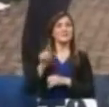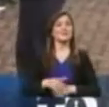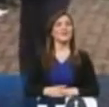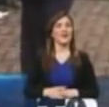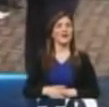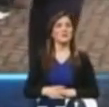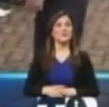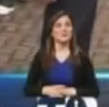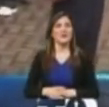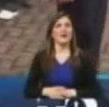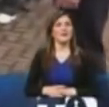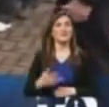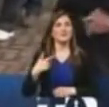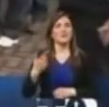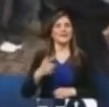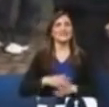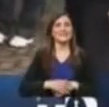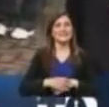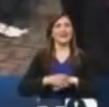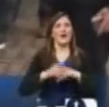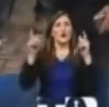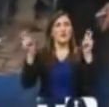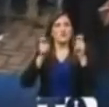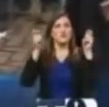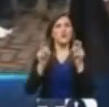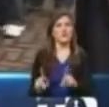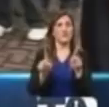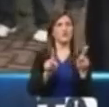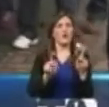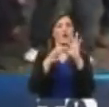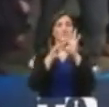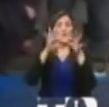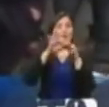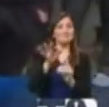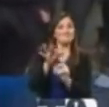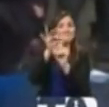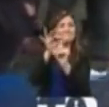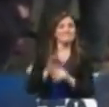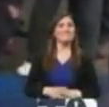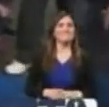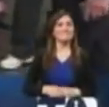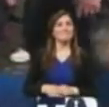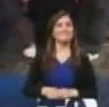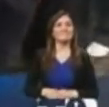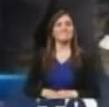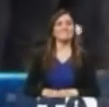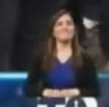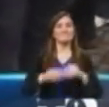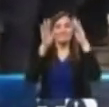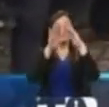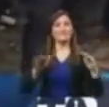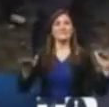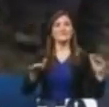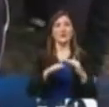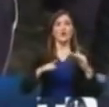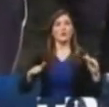van a ser parte de este gran agasajo que ha preparado Olimpiadas Especiales para ellos. Y es que la Navidad es un momento